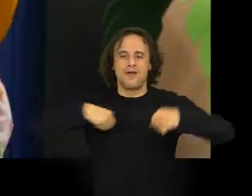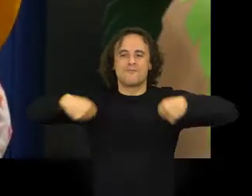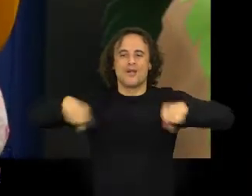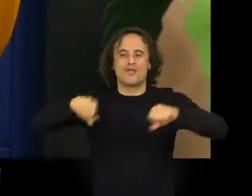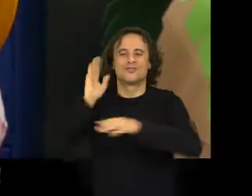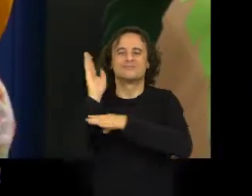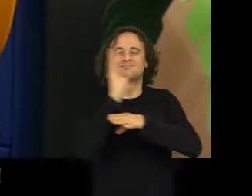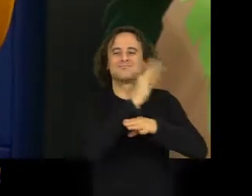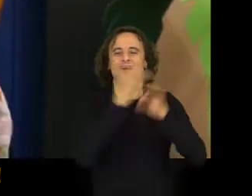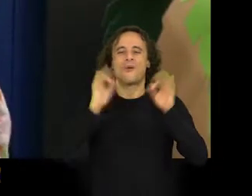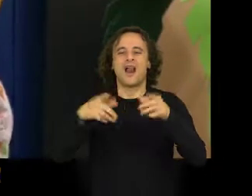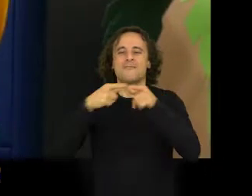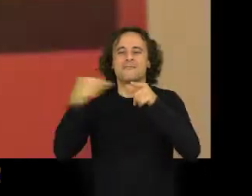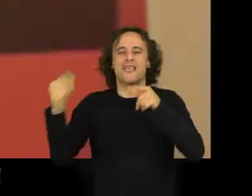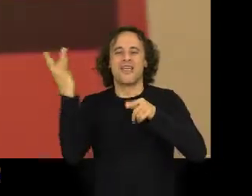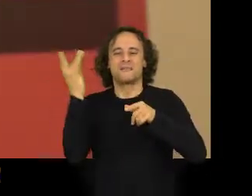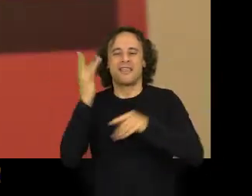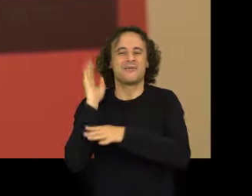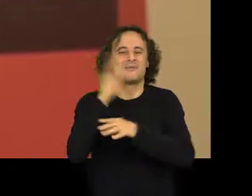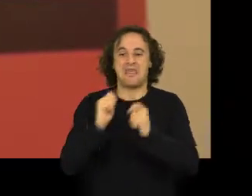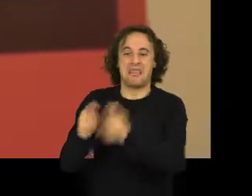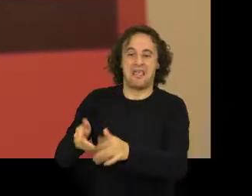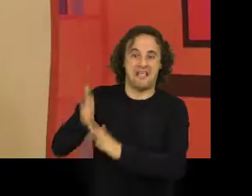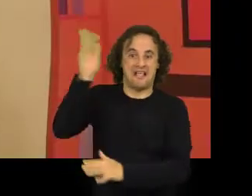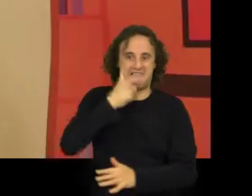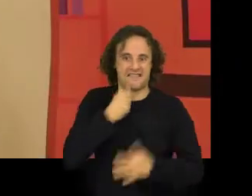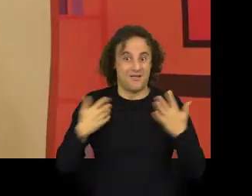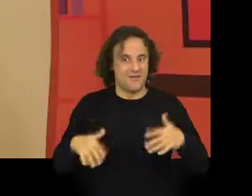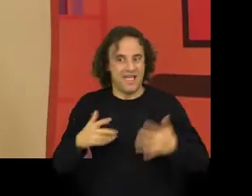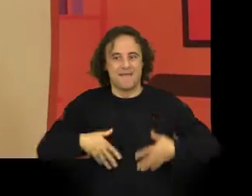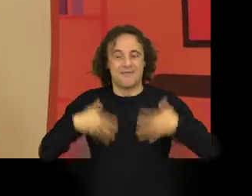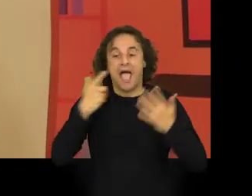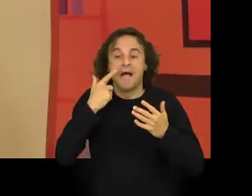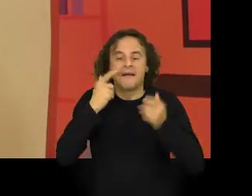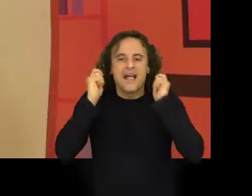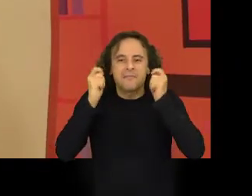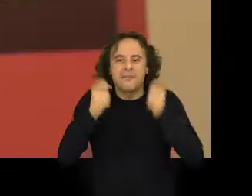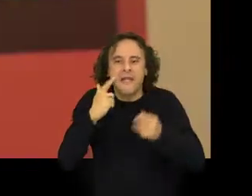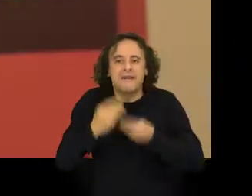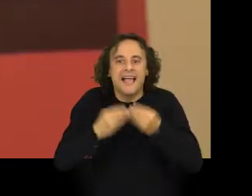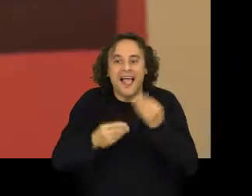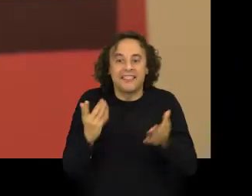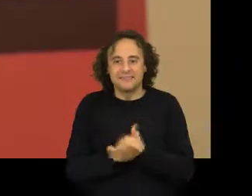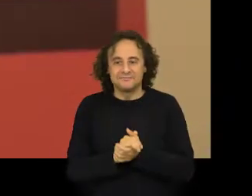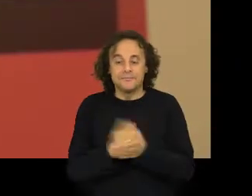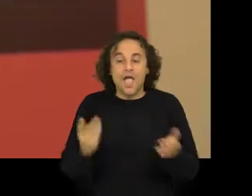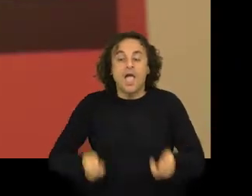repartidor, como aos repartidores de pizzas! ¡Qué emocionante! Vou ver que fai Carapuchiña